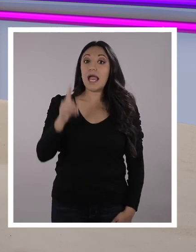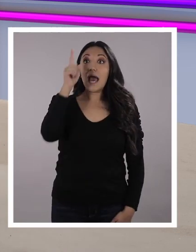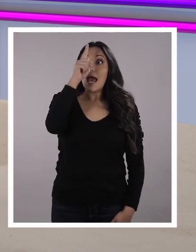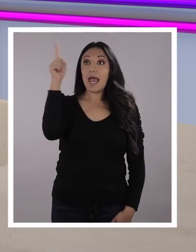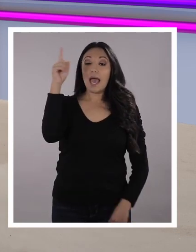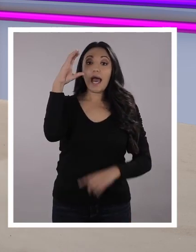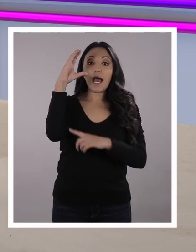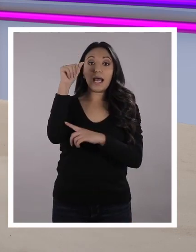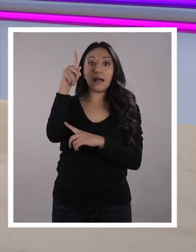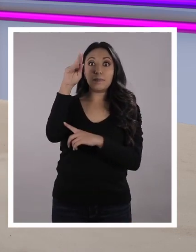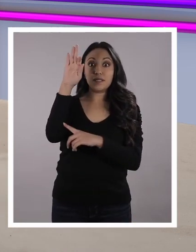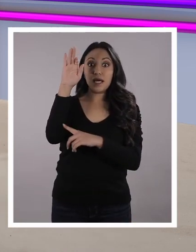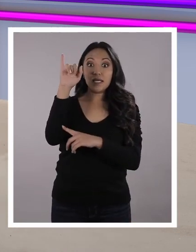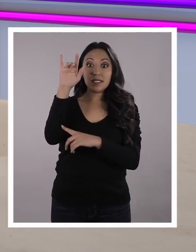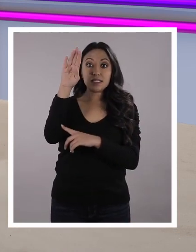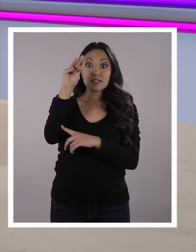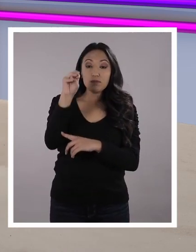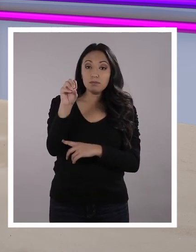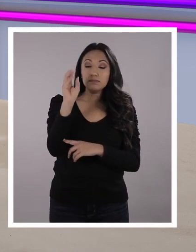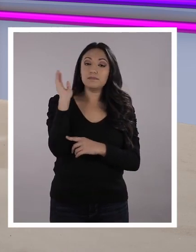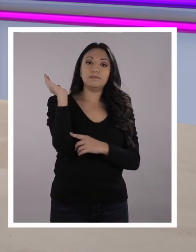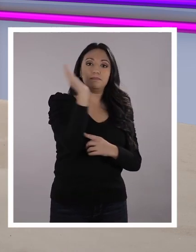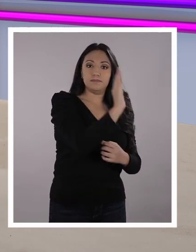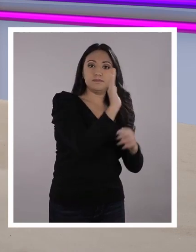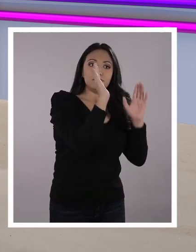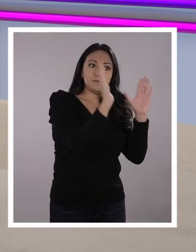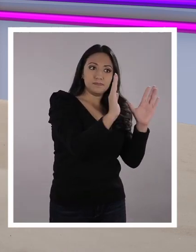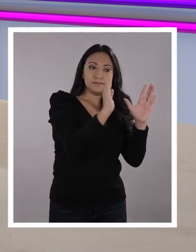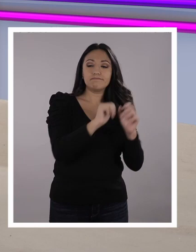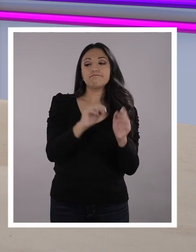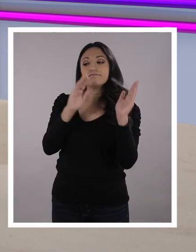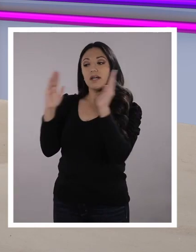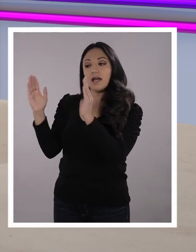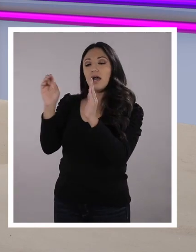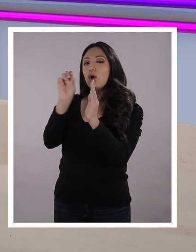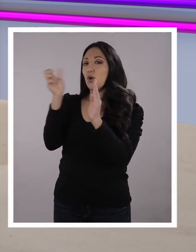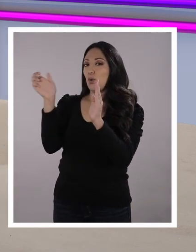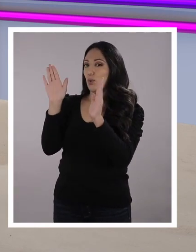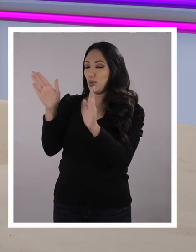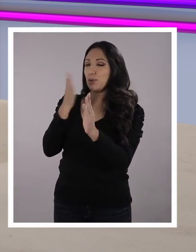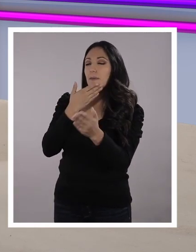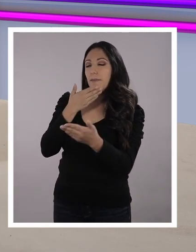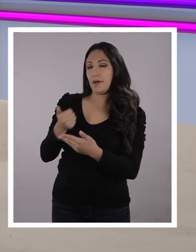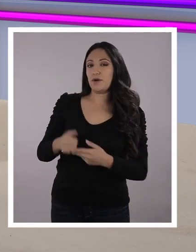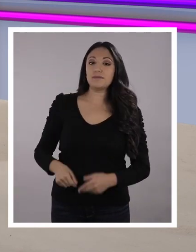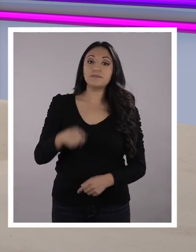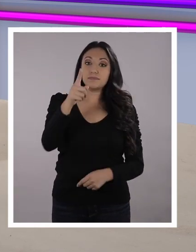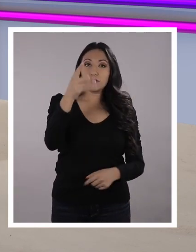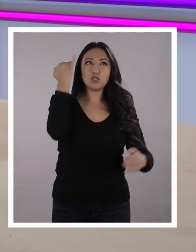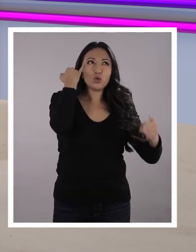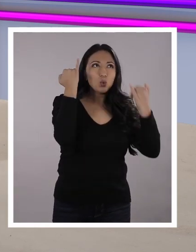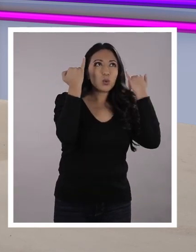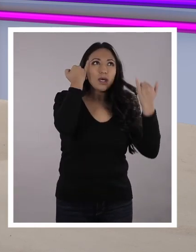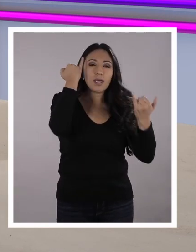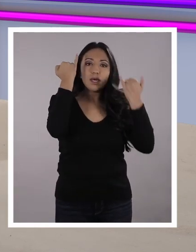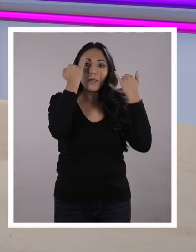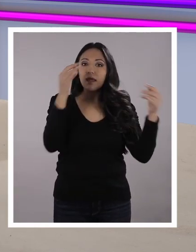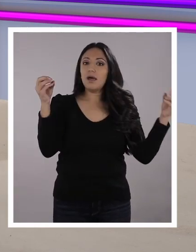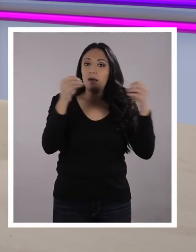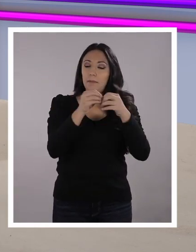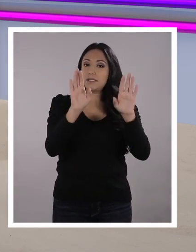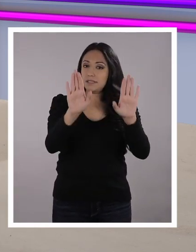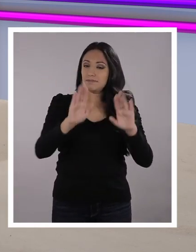sistema capitalista está por acá. Por acá sería como lo ideal. Esperamos que esto les ayude a generar una